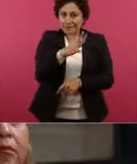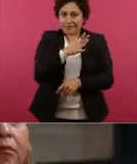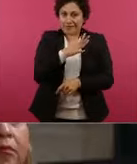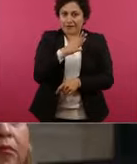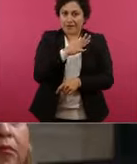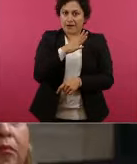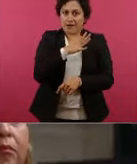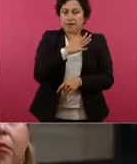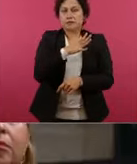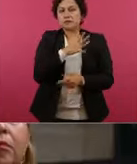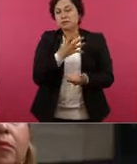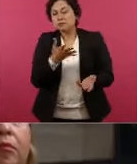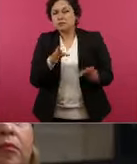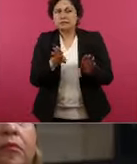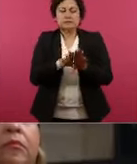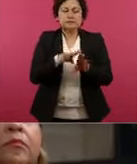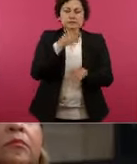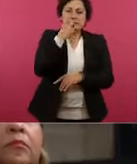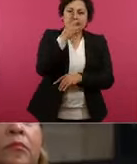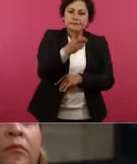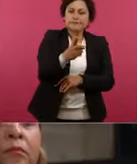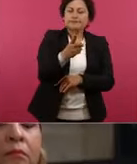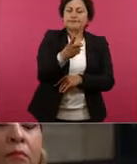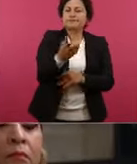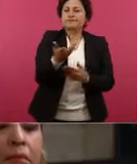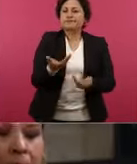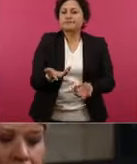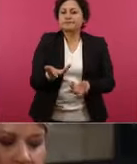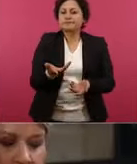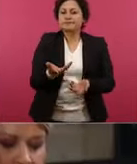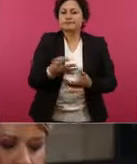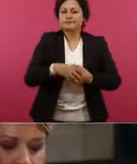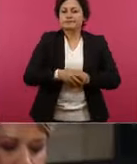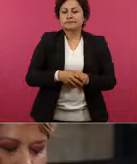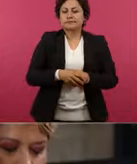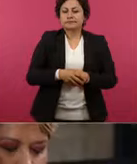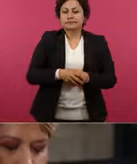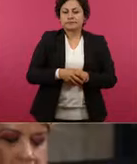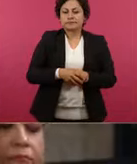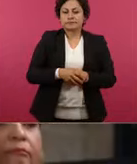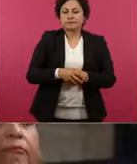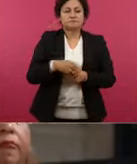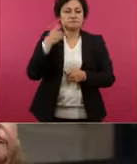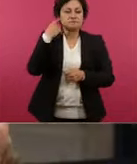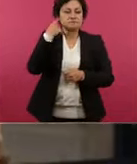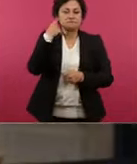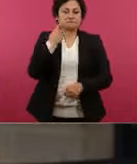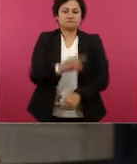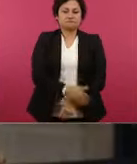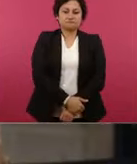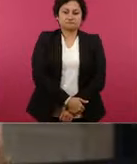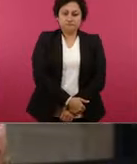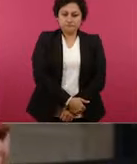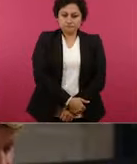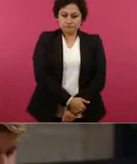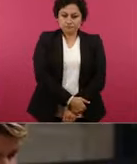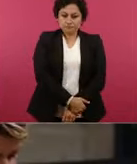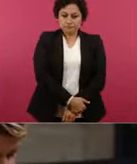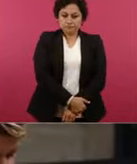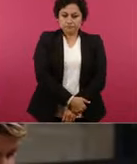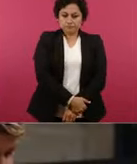por así decirlo, tienen muchos estímulos a su trabajo,